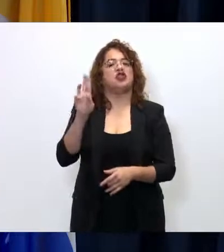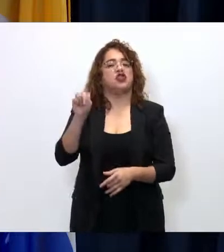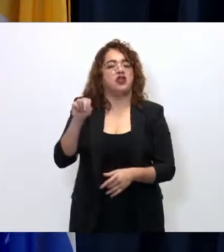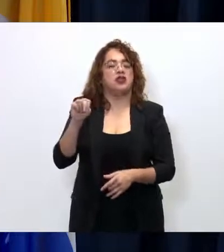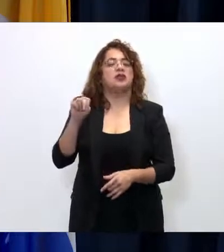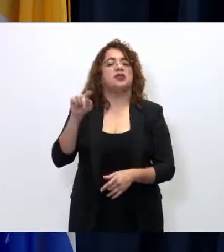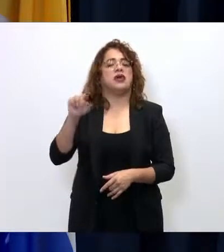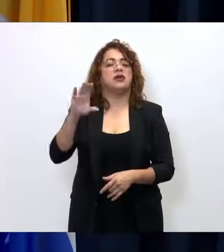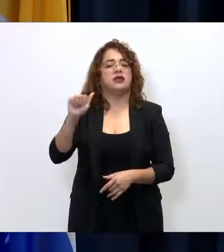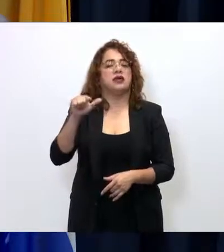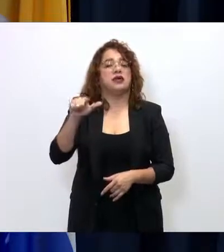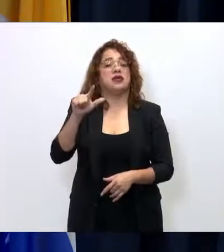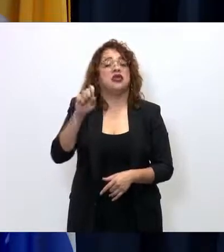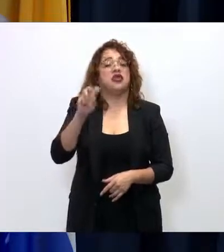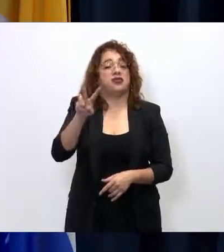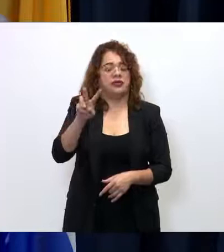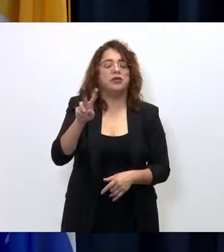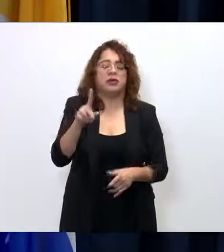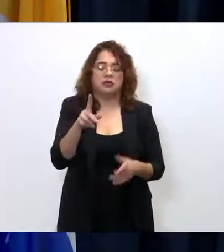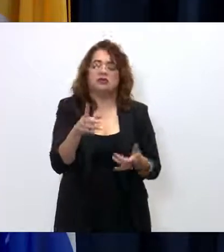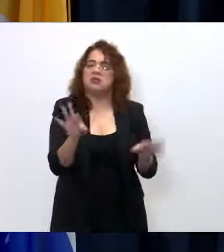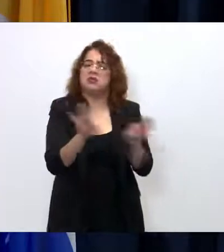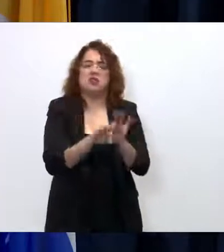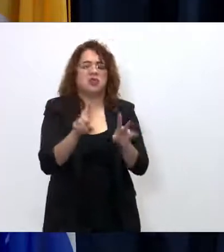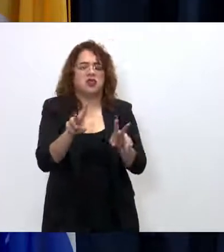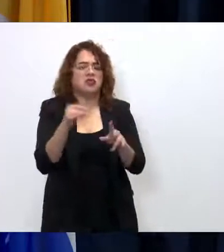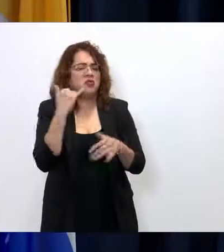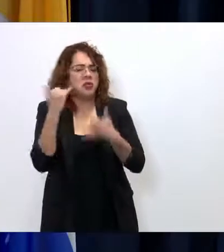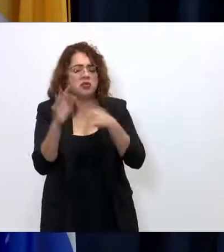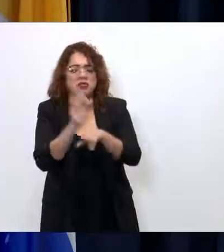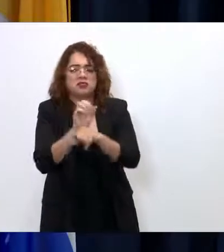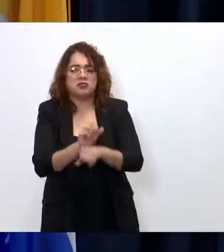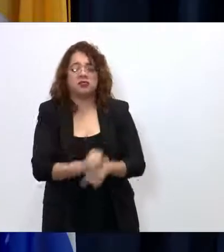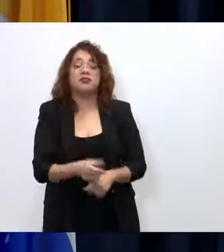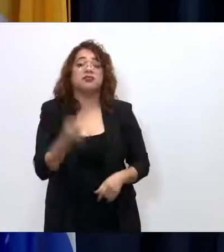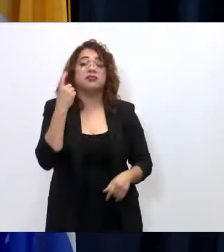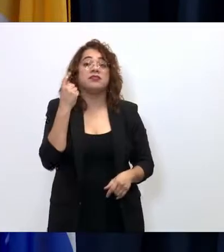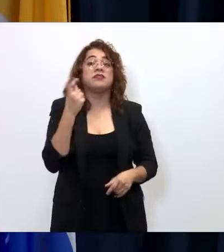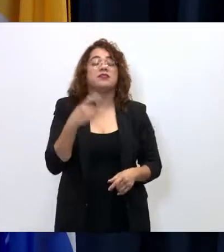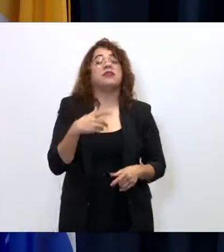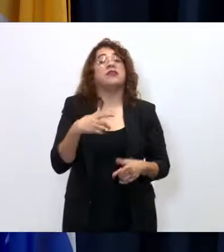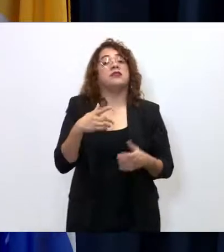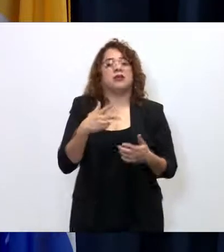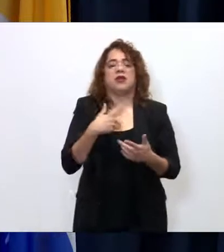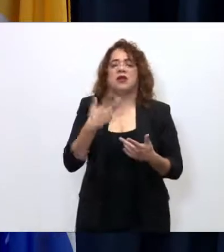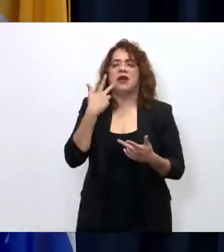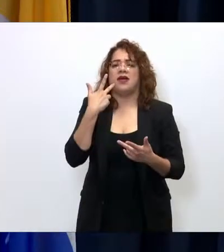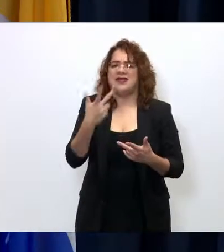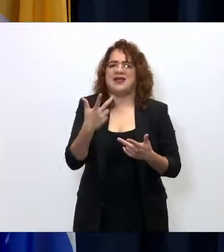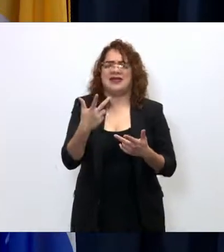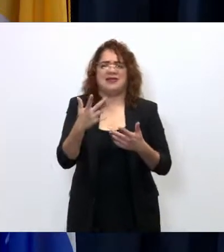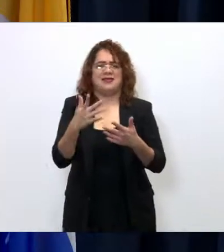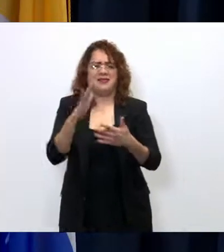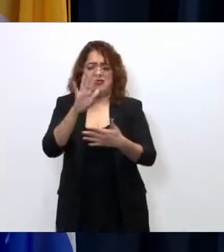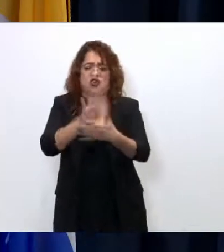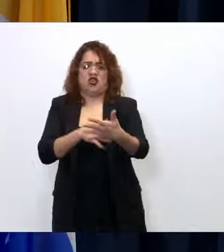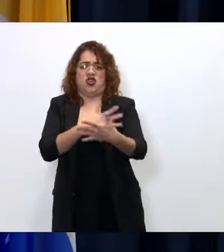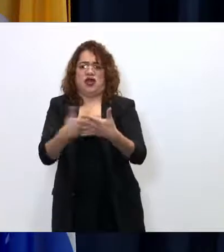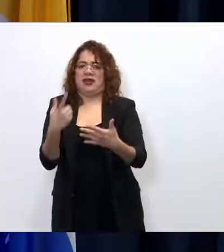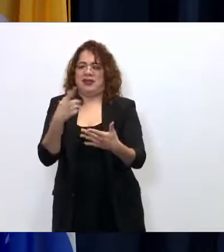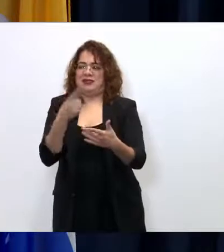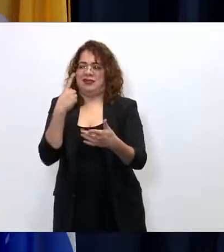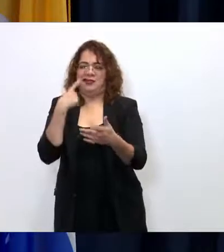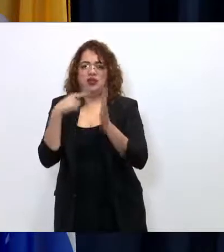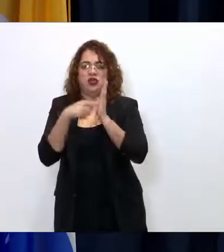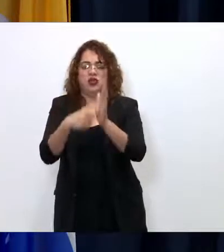de dónde se encuentran nuestros indicadores de transmisión hoy, ya que hemos visto un progreso tremendo en los últimos